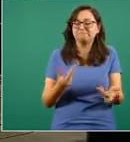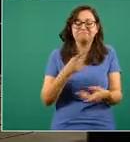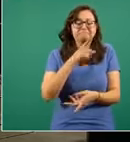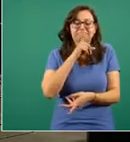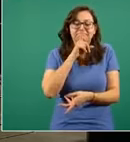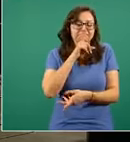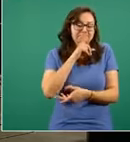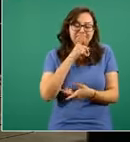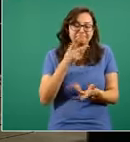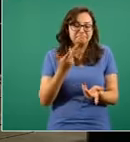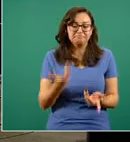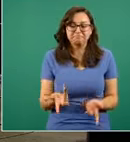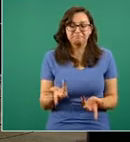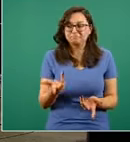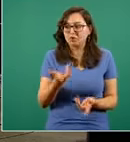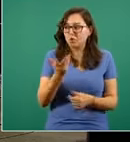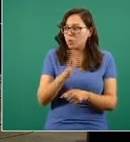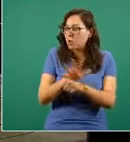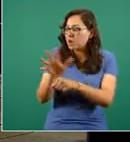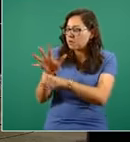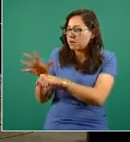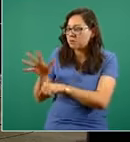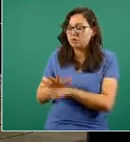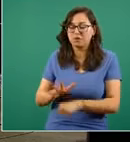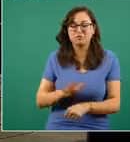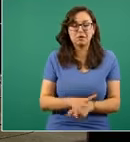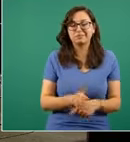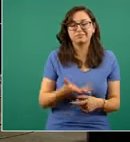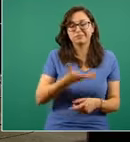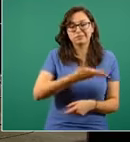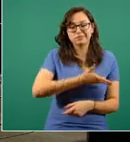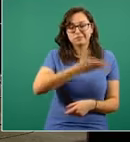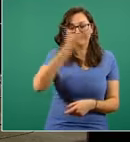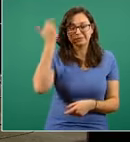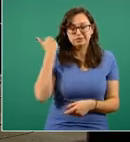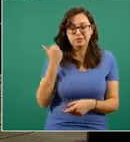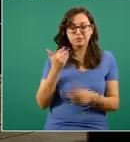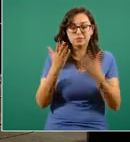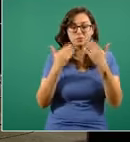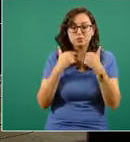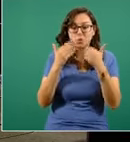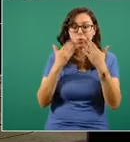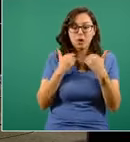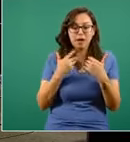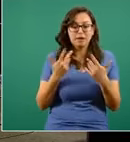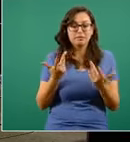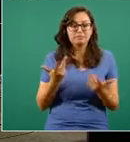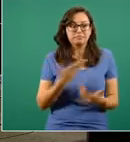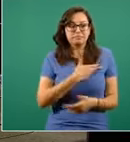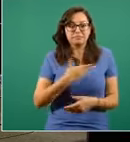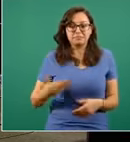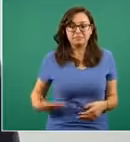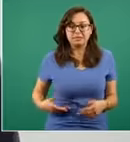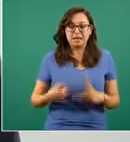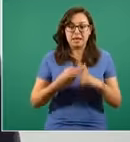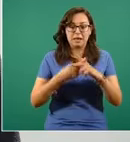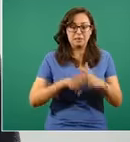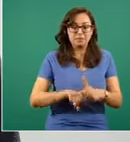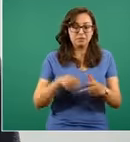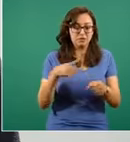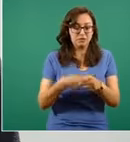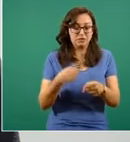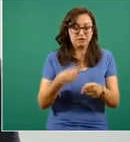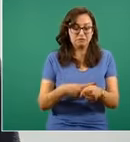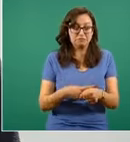enferma de la COVID-19 pudiera haber representado el contagio del señor presidente. Esto definitivamente